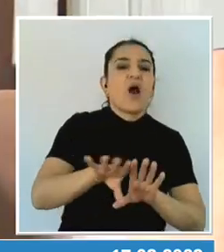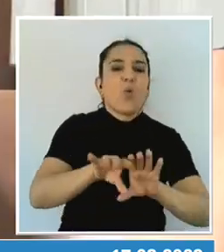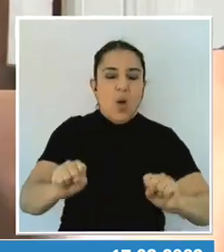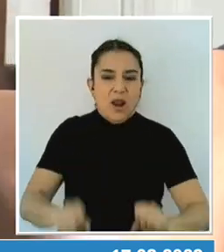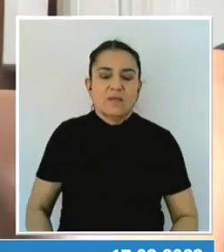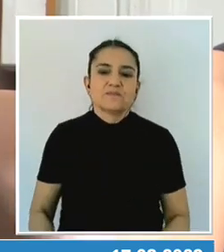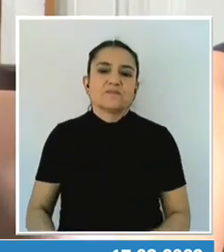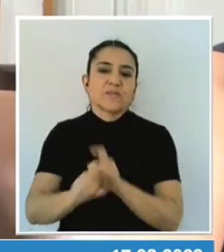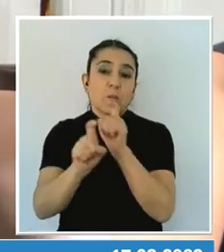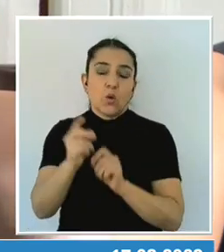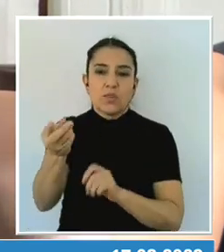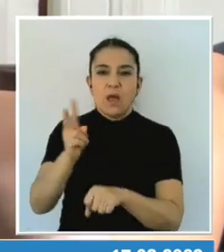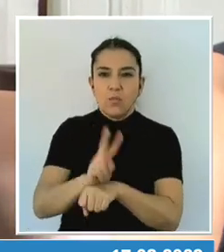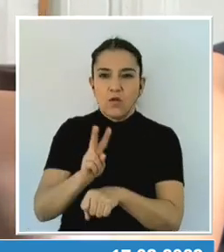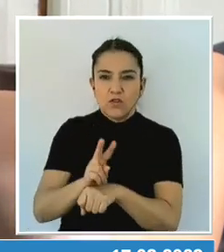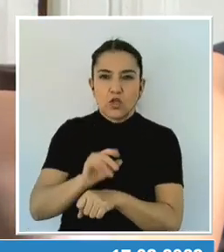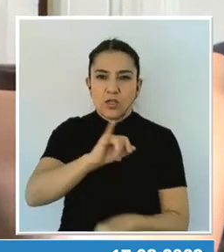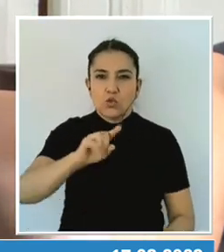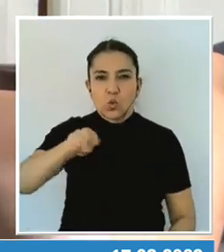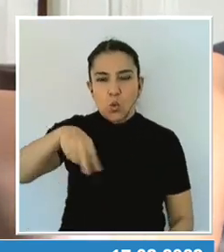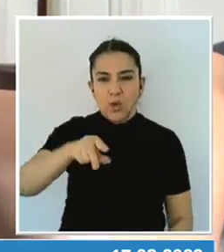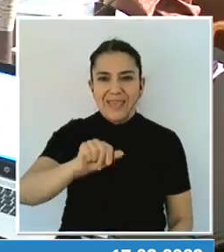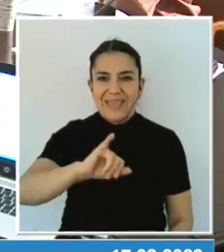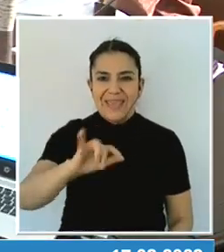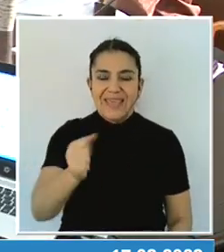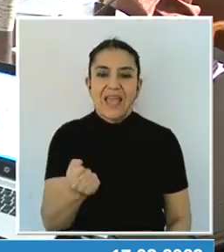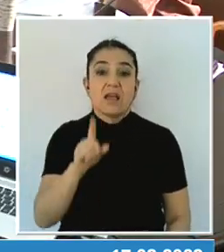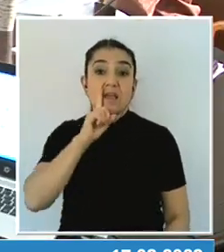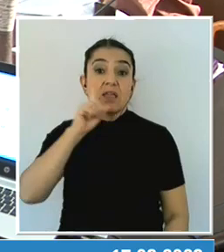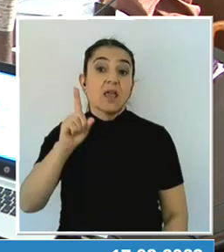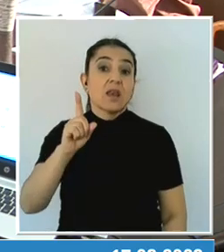para la profesora Zúñiga. Tiene la palabra el comisionado Carlos Frontaura.